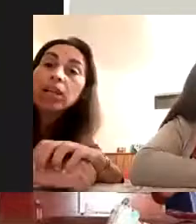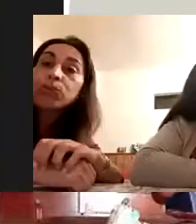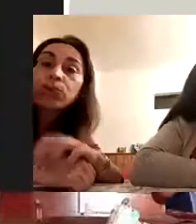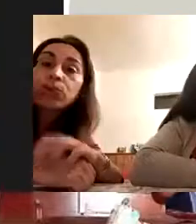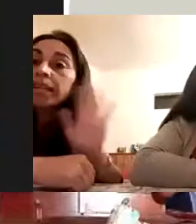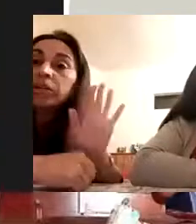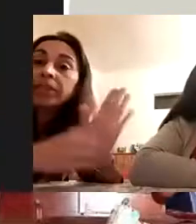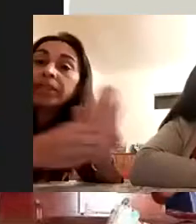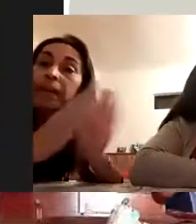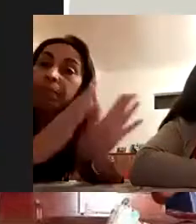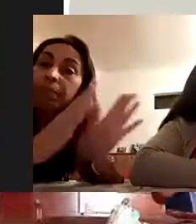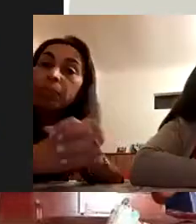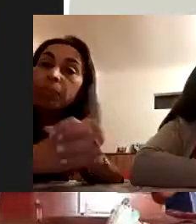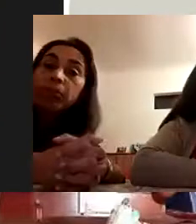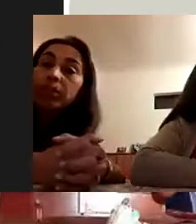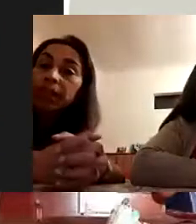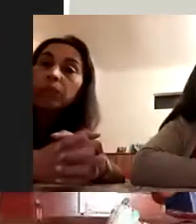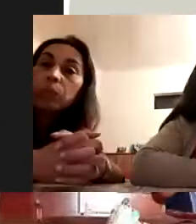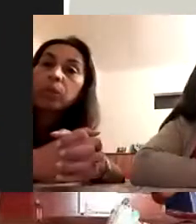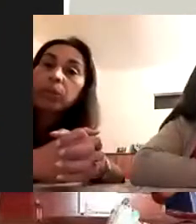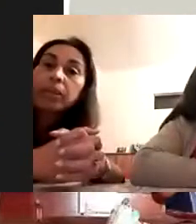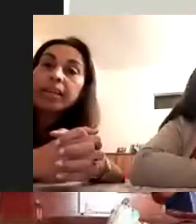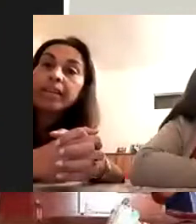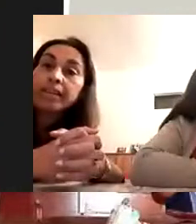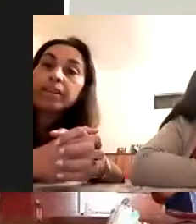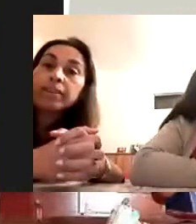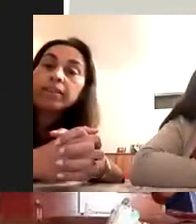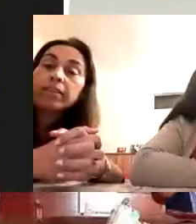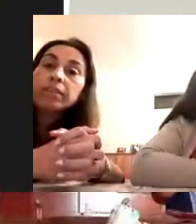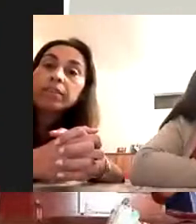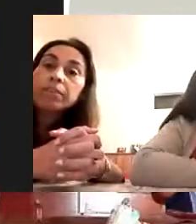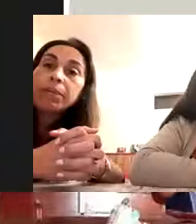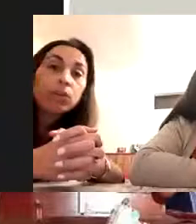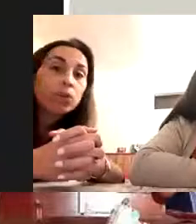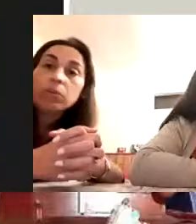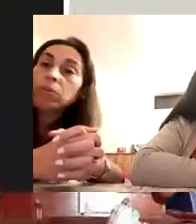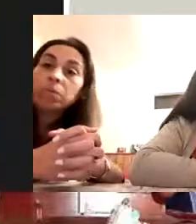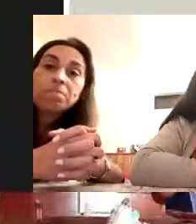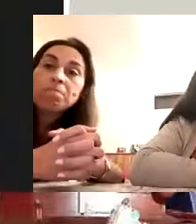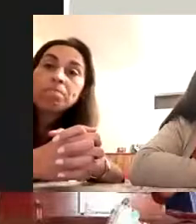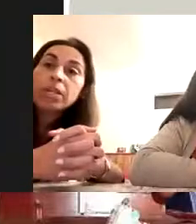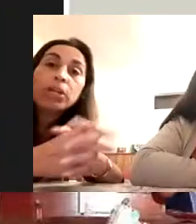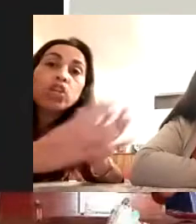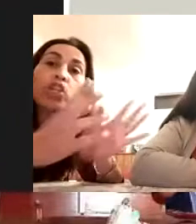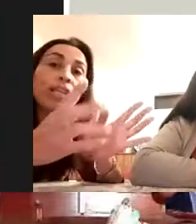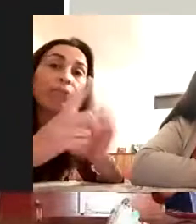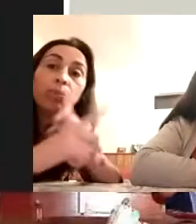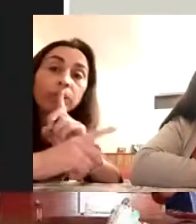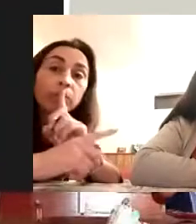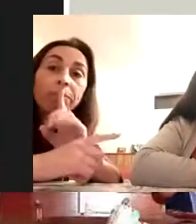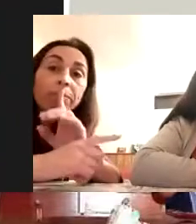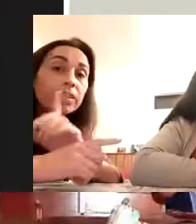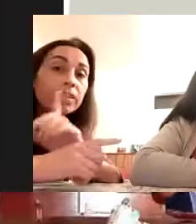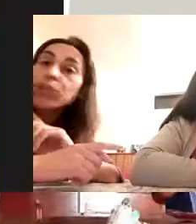charlas opcionales, porque viste que hay momentos que uno puede elegir. Por eso es tan importante para mí. Pero no se